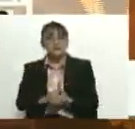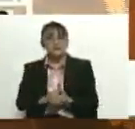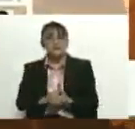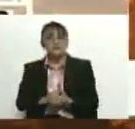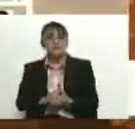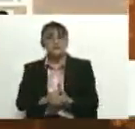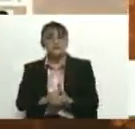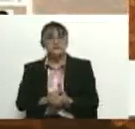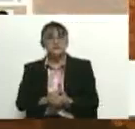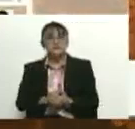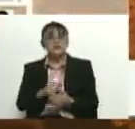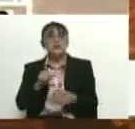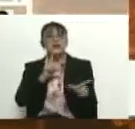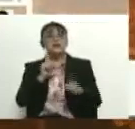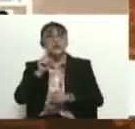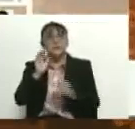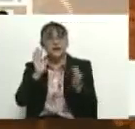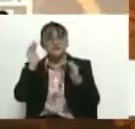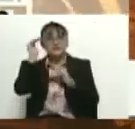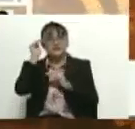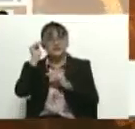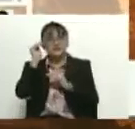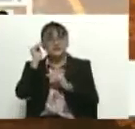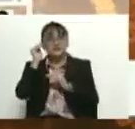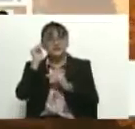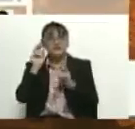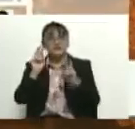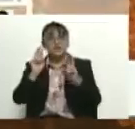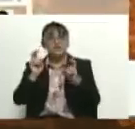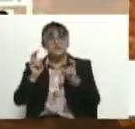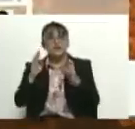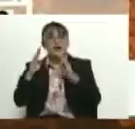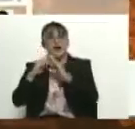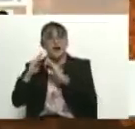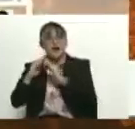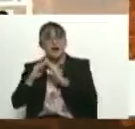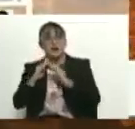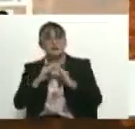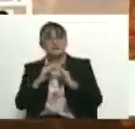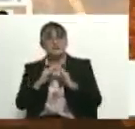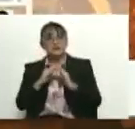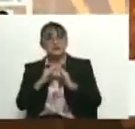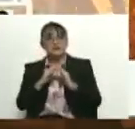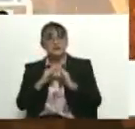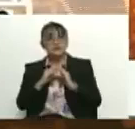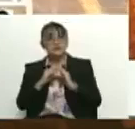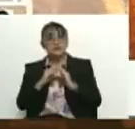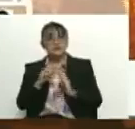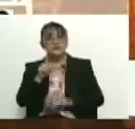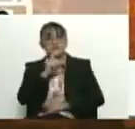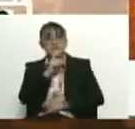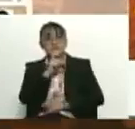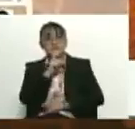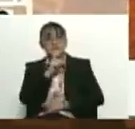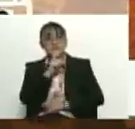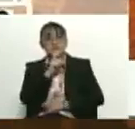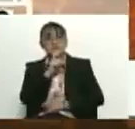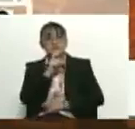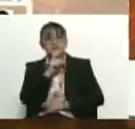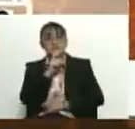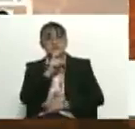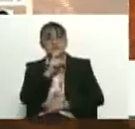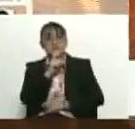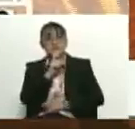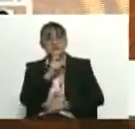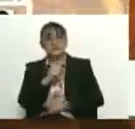también atendiendo si en el tema de las viviendas algunas viviendas que tienen complejidad ahí estamos haciendo una inspección